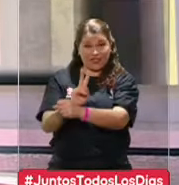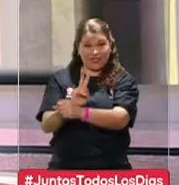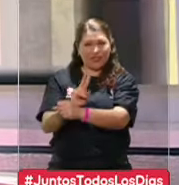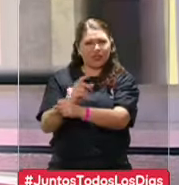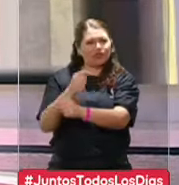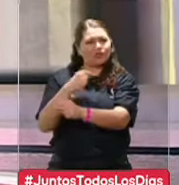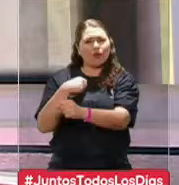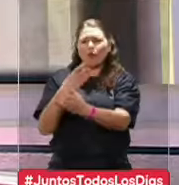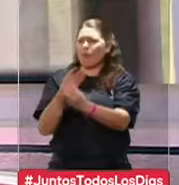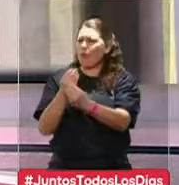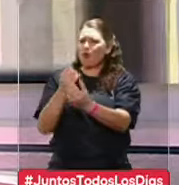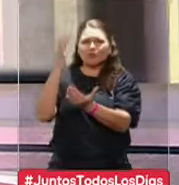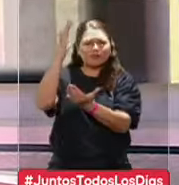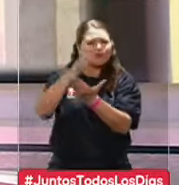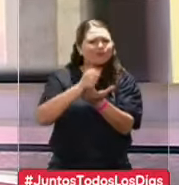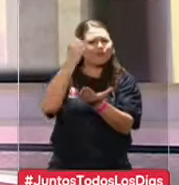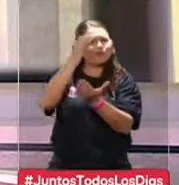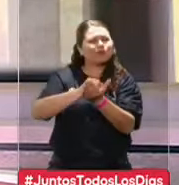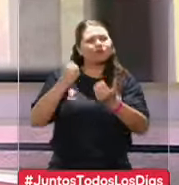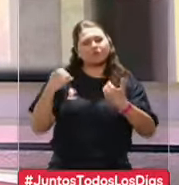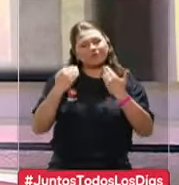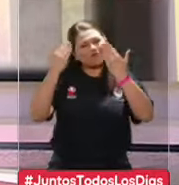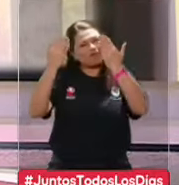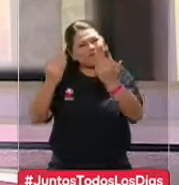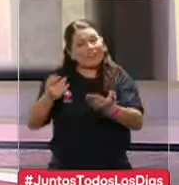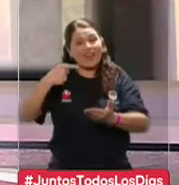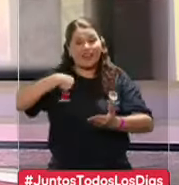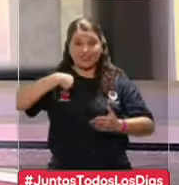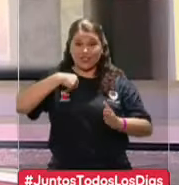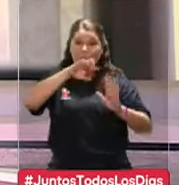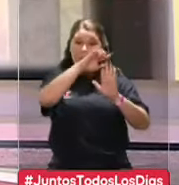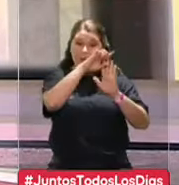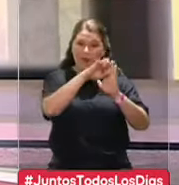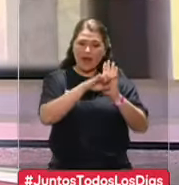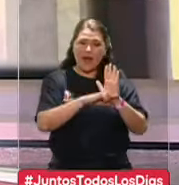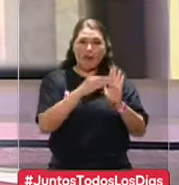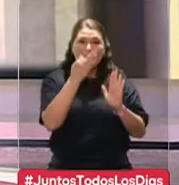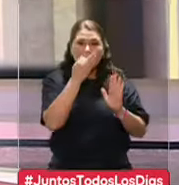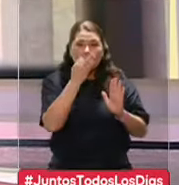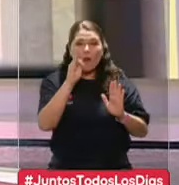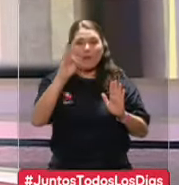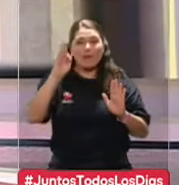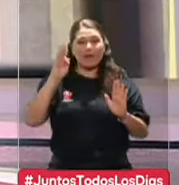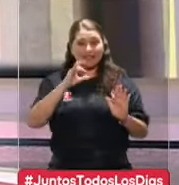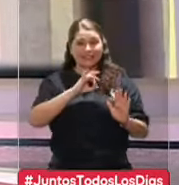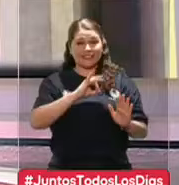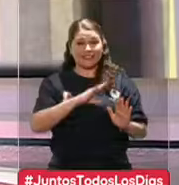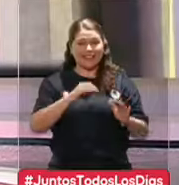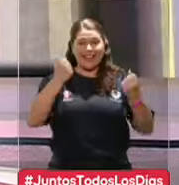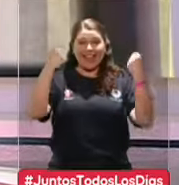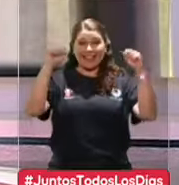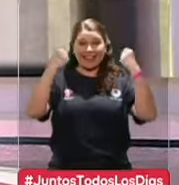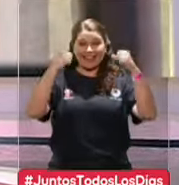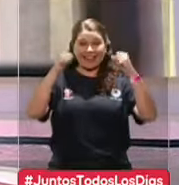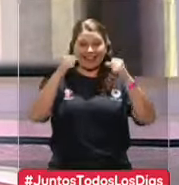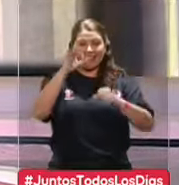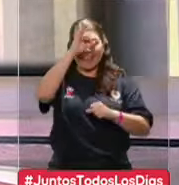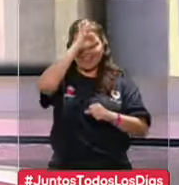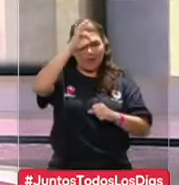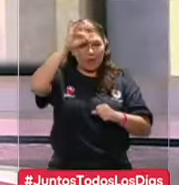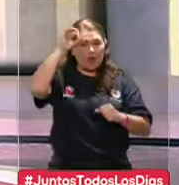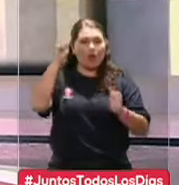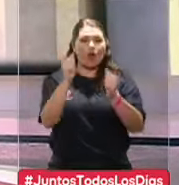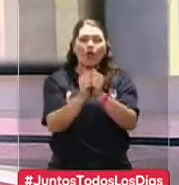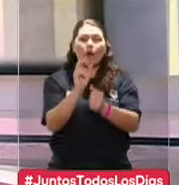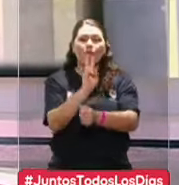debo muchos de mis logros deportivos, y que ahora estoy en el programa de Promesas Chile entrenando en Temuco con la profesora Daniela Maliqueo,